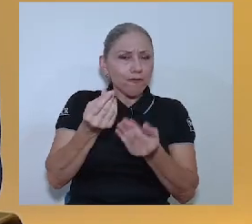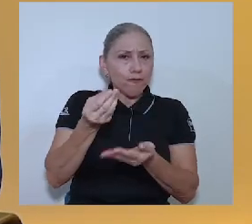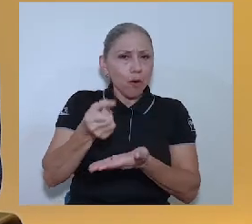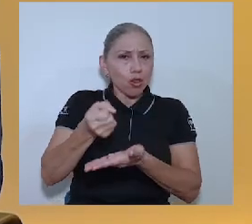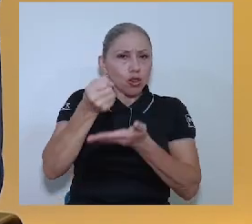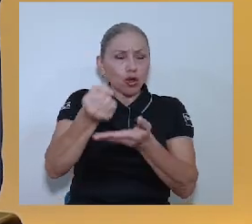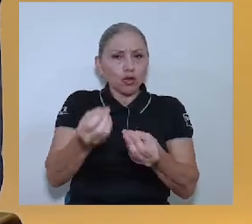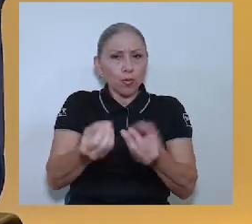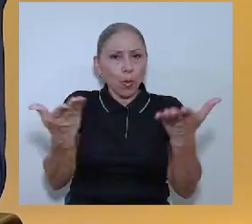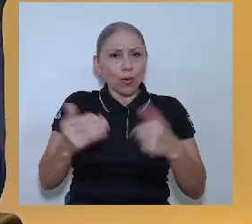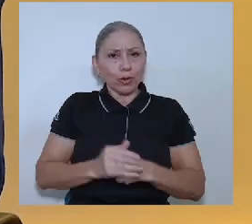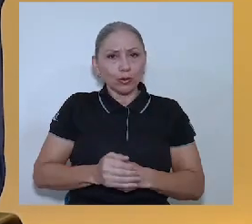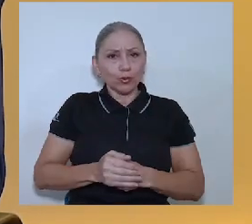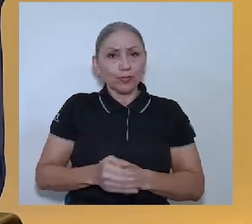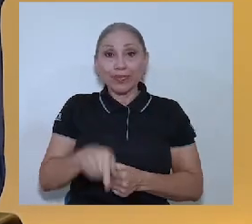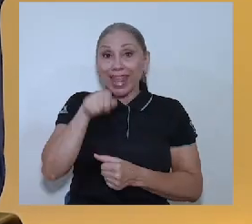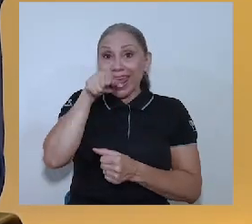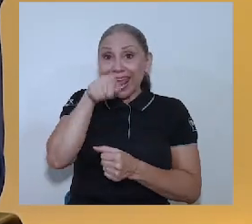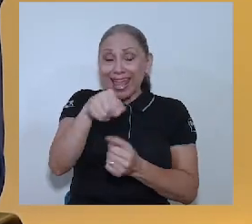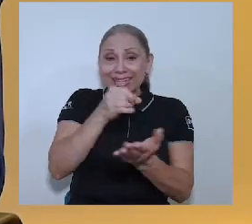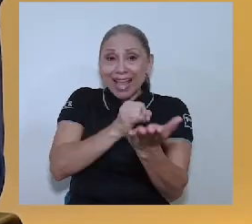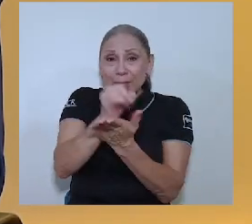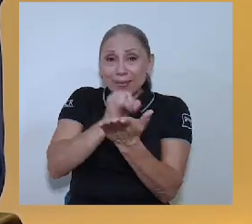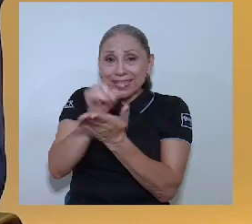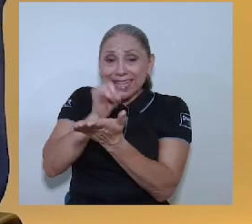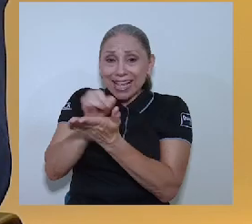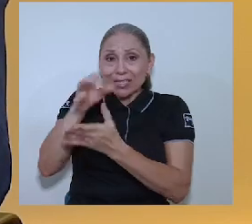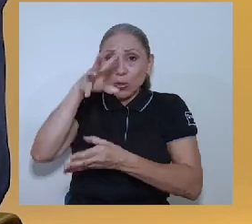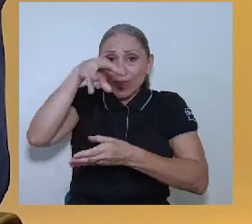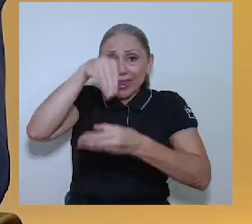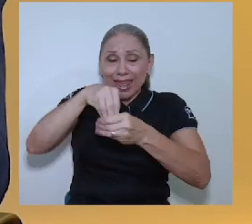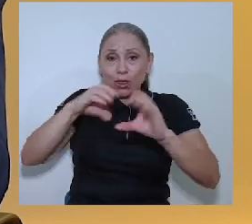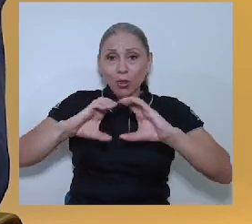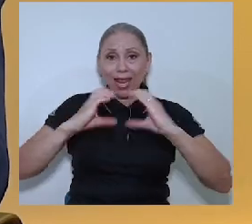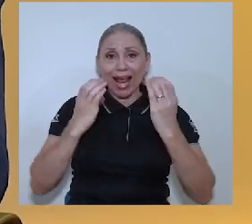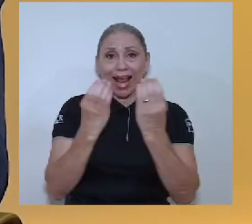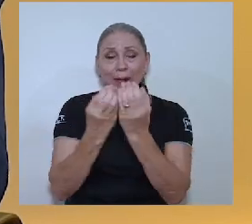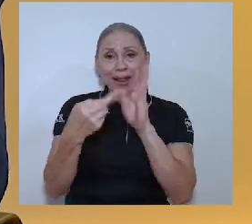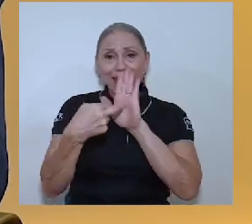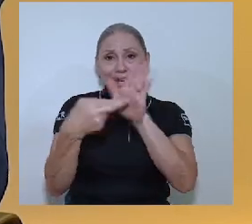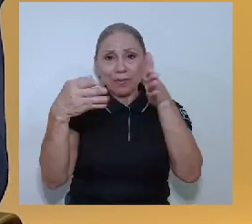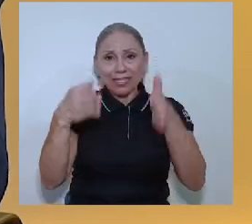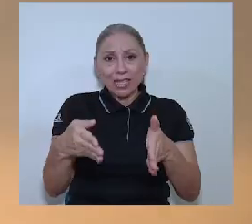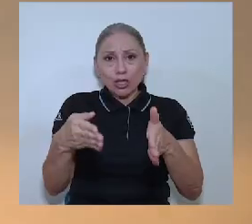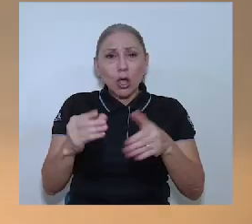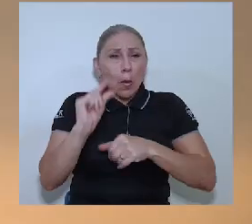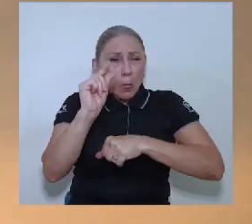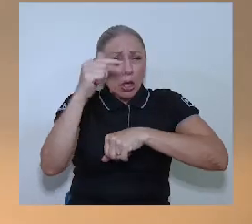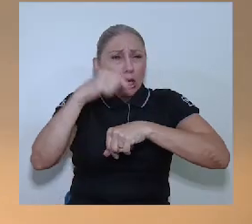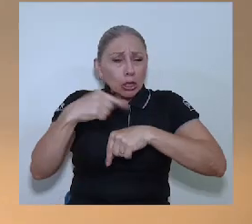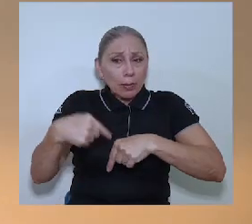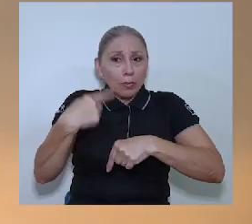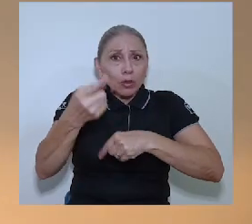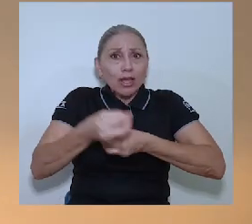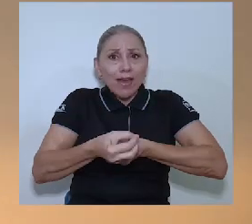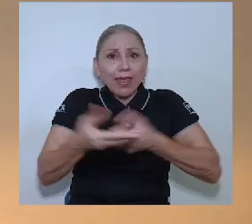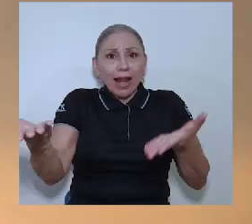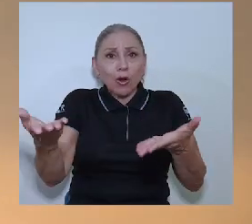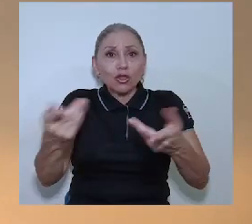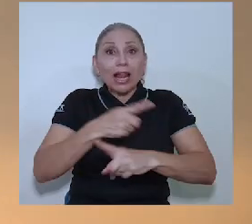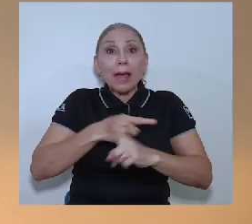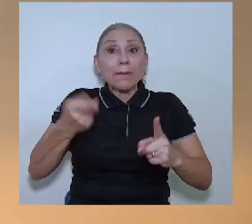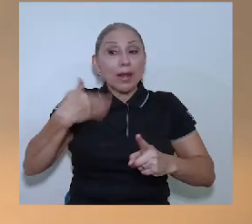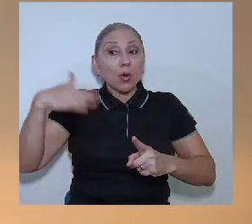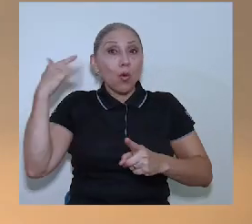Esa investigación dentro de la Cámara de Representantes se iba a dar a conocer muy pronto, pero cuando él fue nombrado